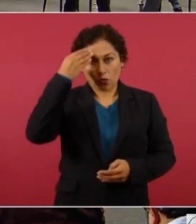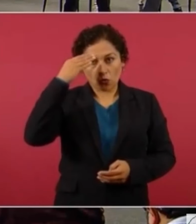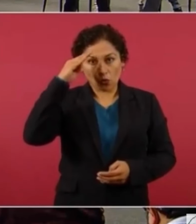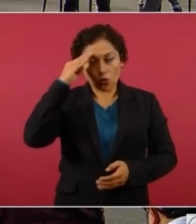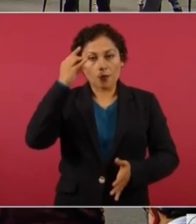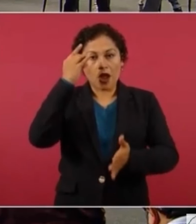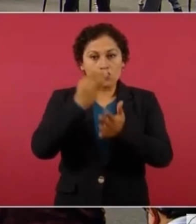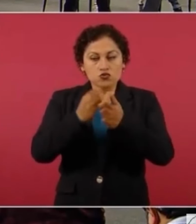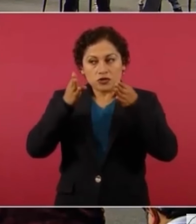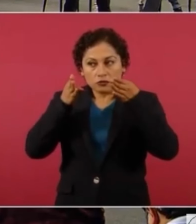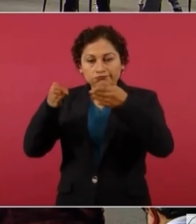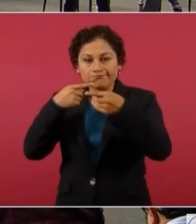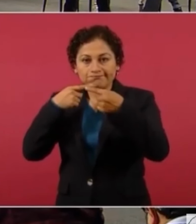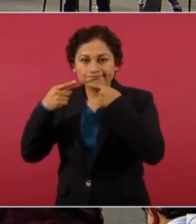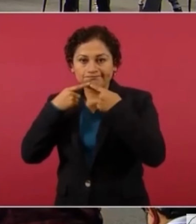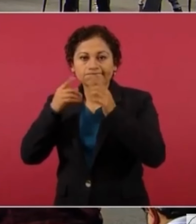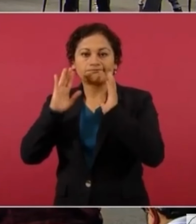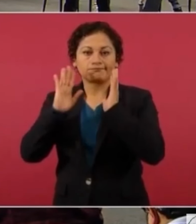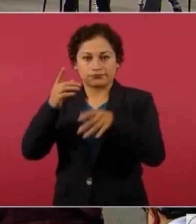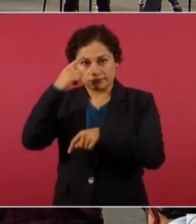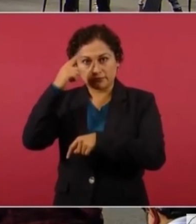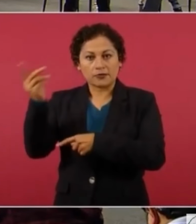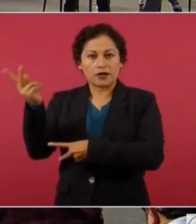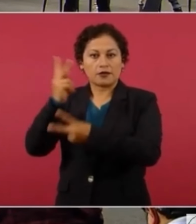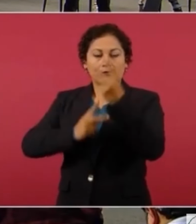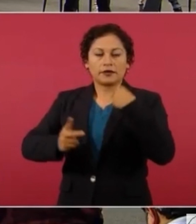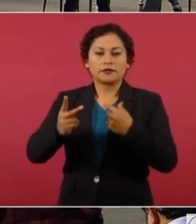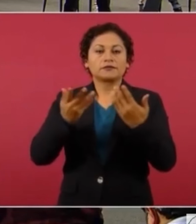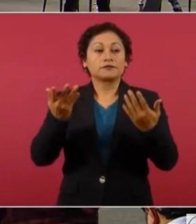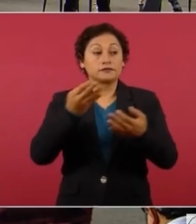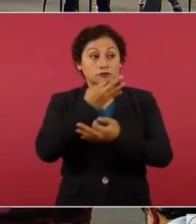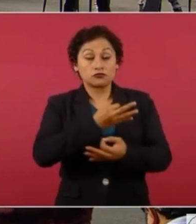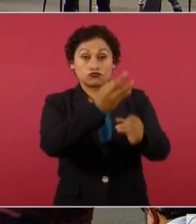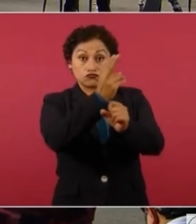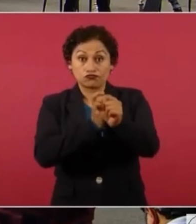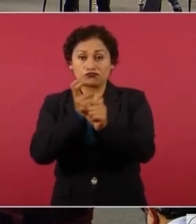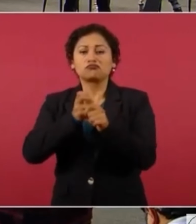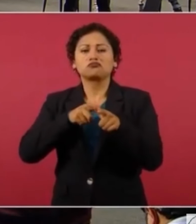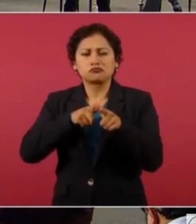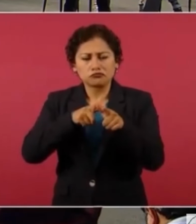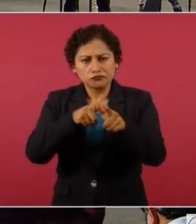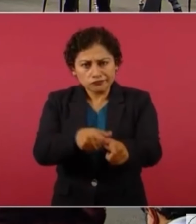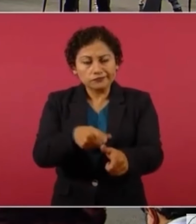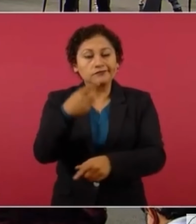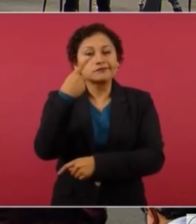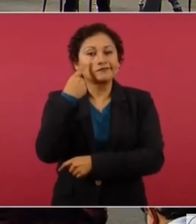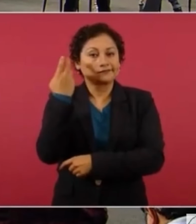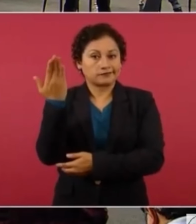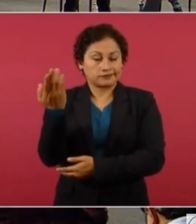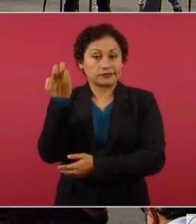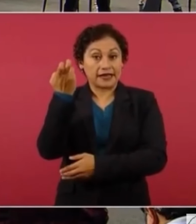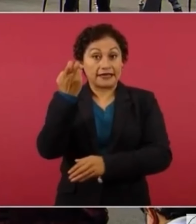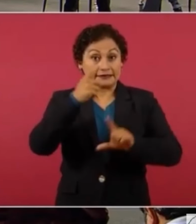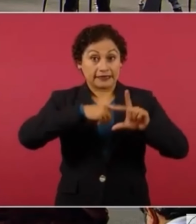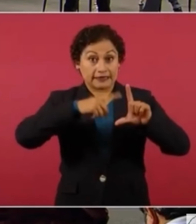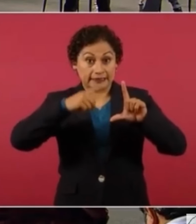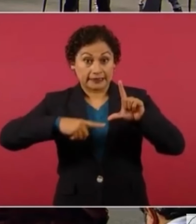que la convocatoria sigue abierta y también informar que, como se ve en esta gráfica,